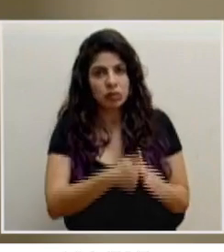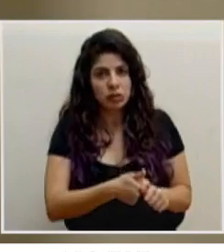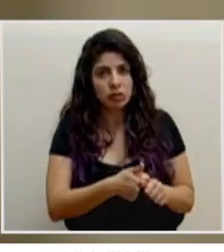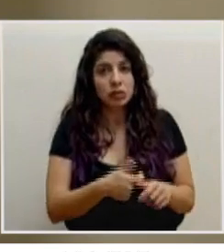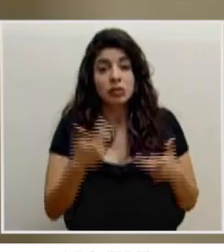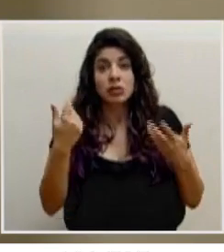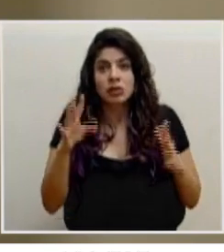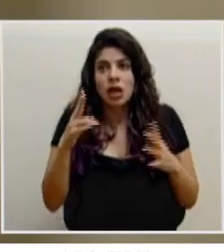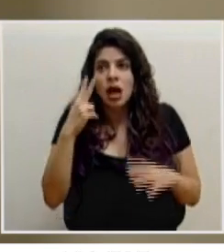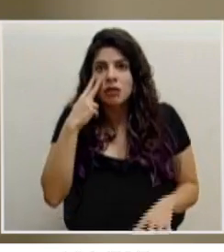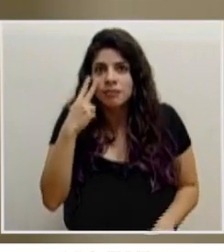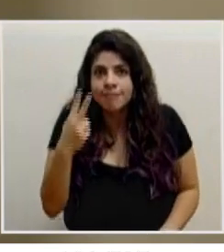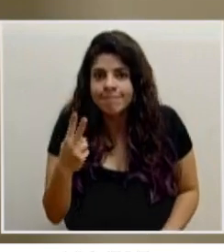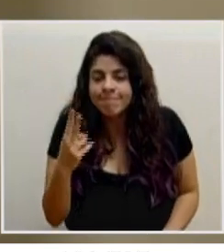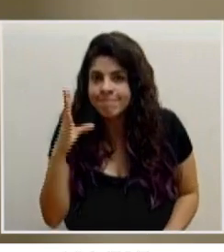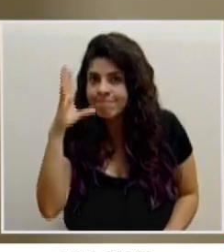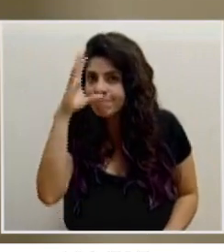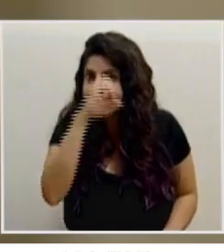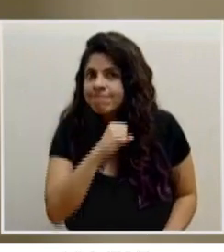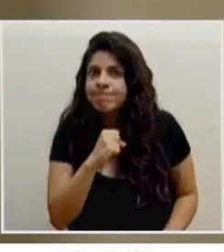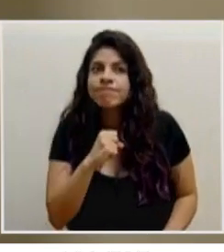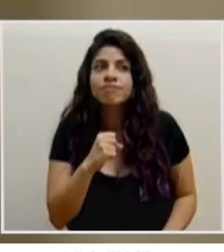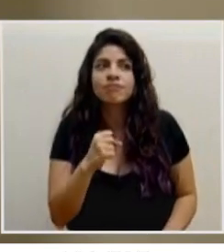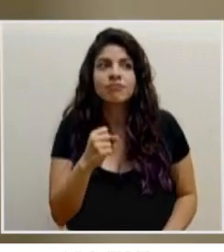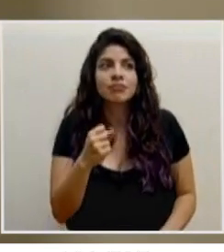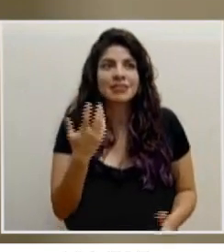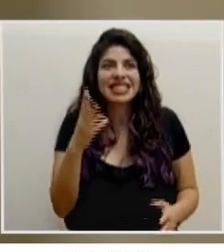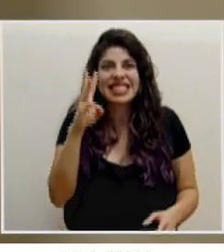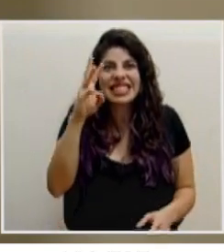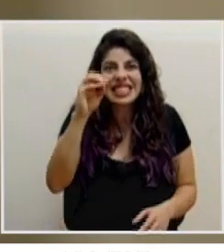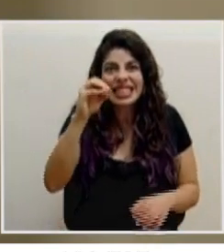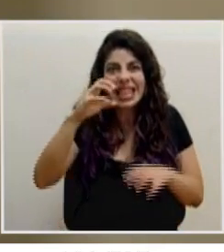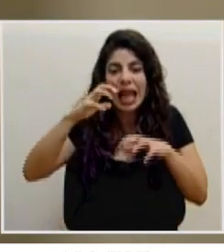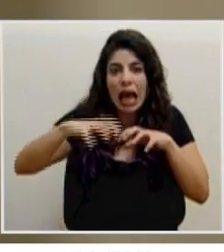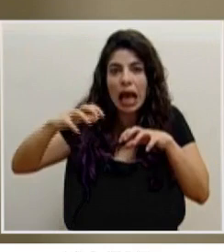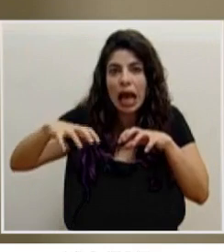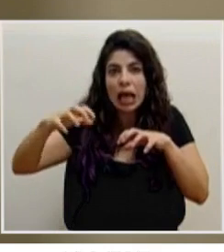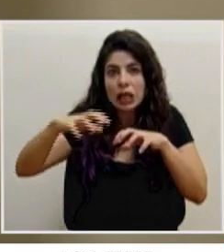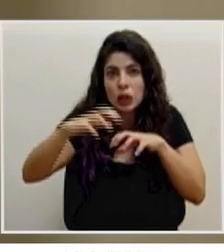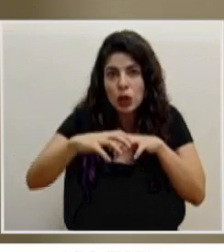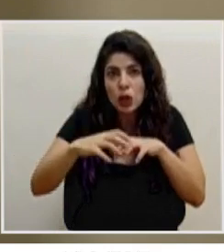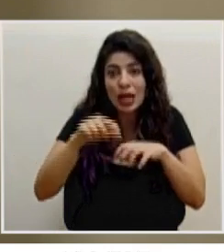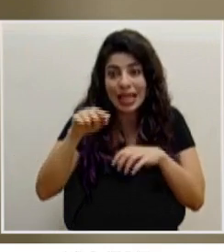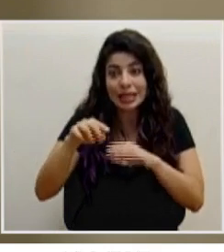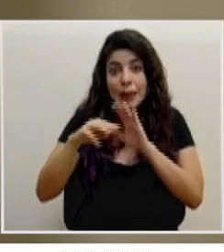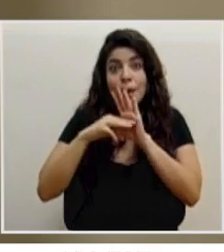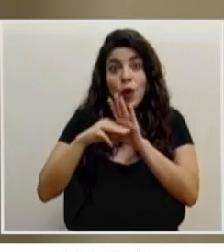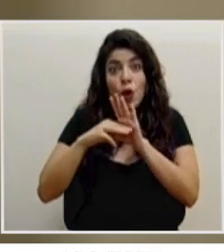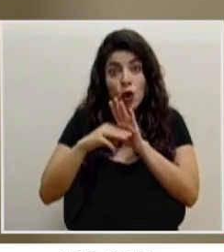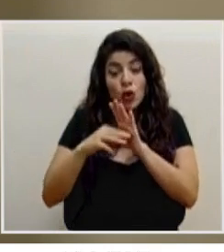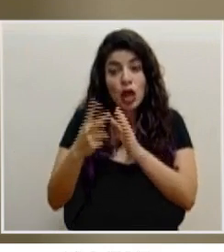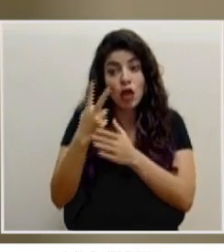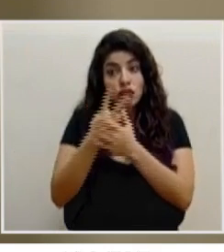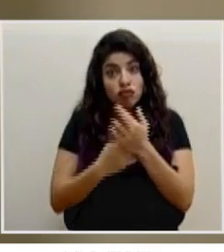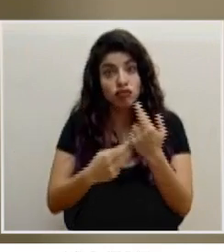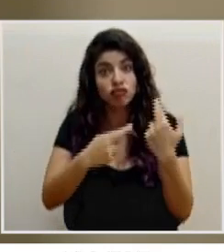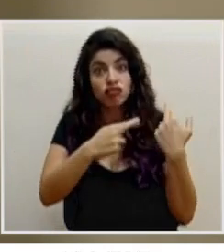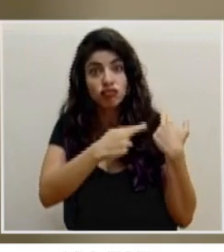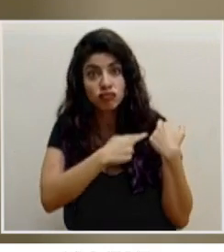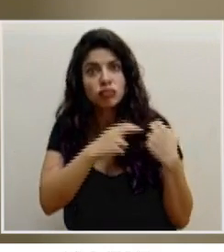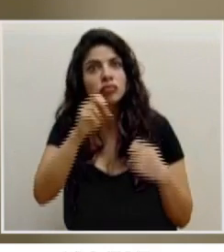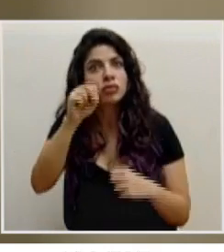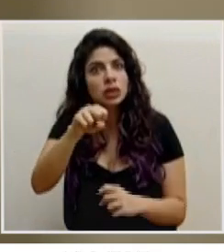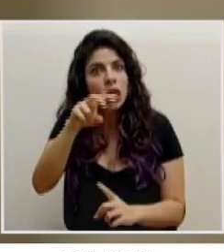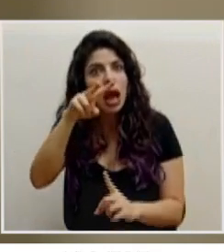hemos visto, hemos constatado prácticamente en 60 cantones del país cómo el modelo de gestión compartida se aplica, cómo hay un